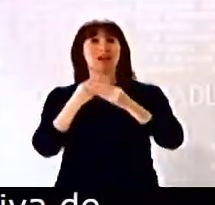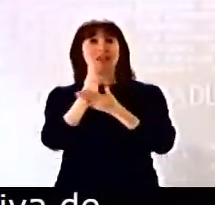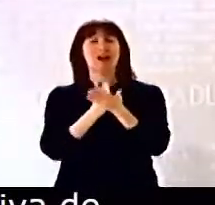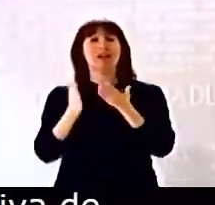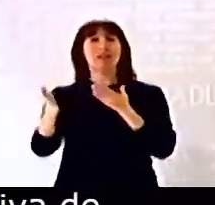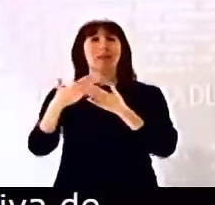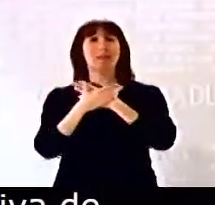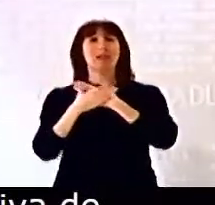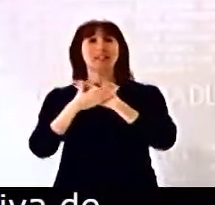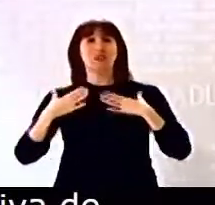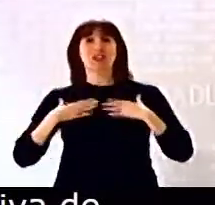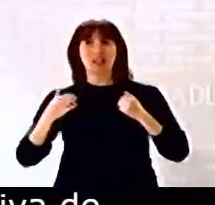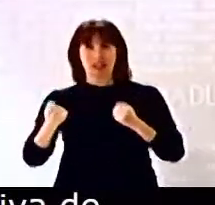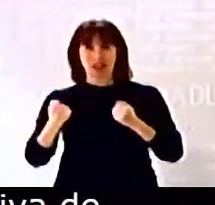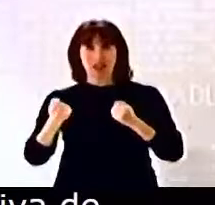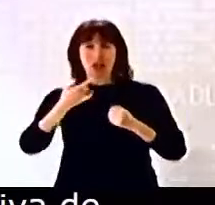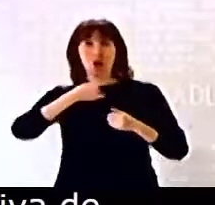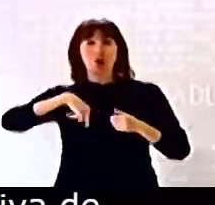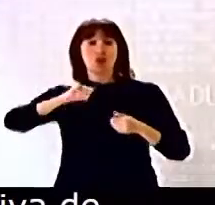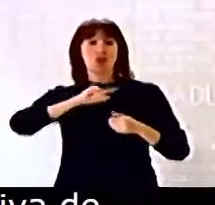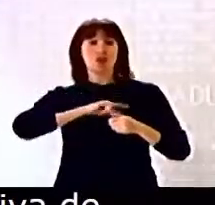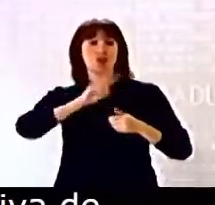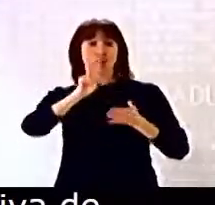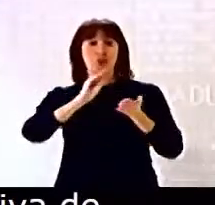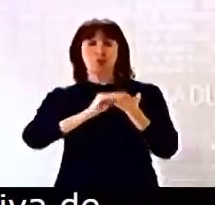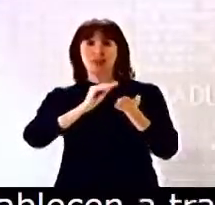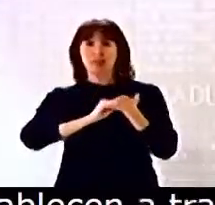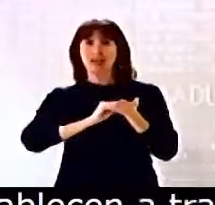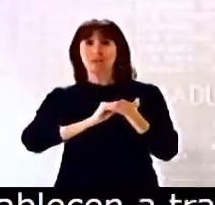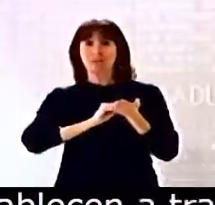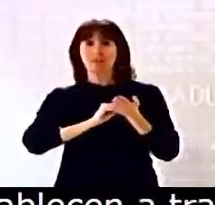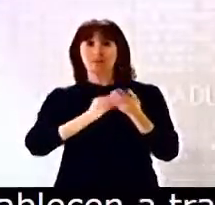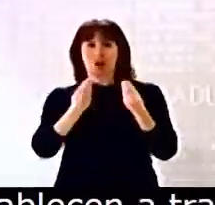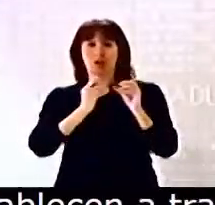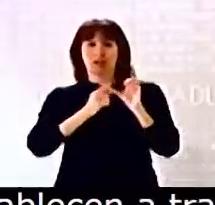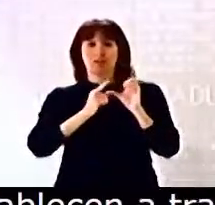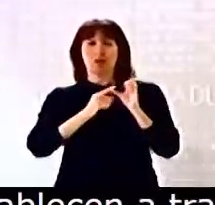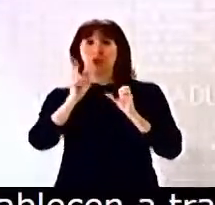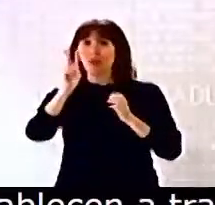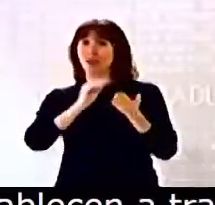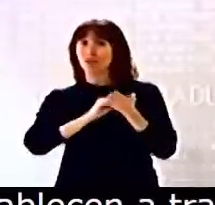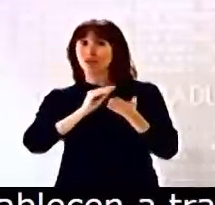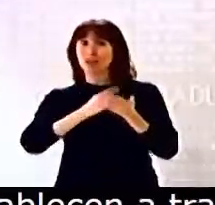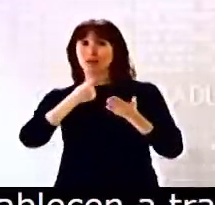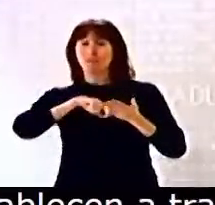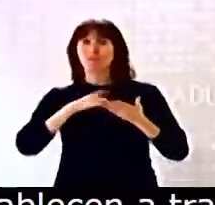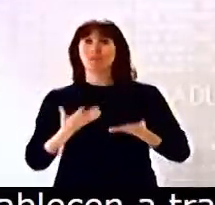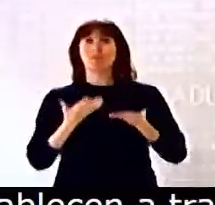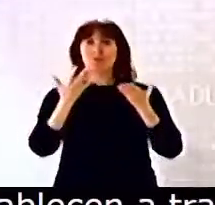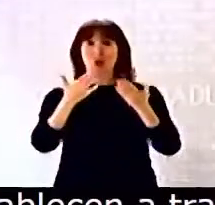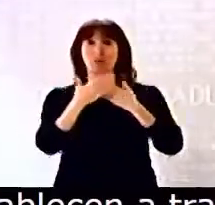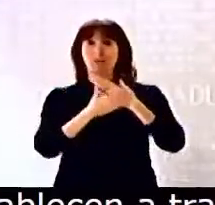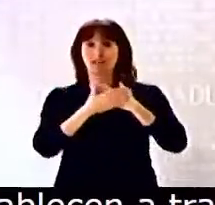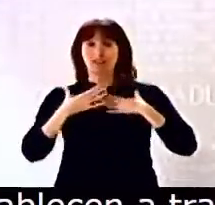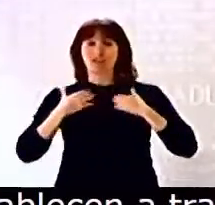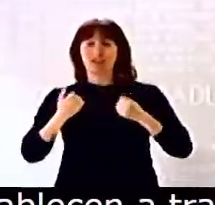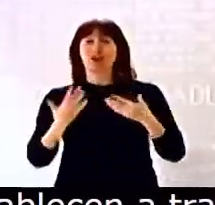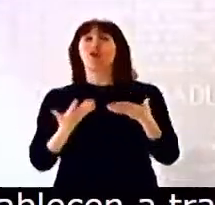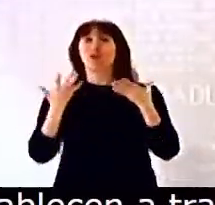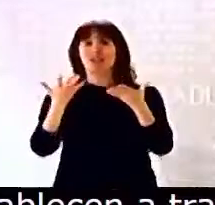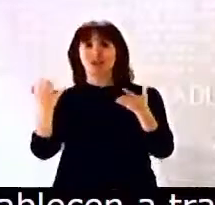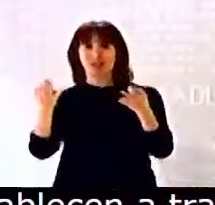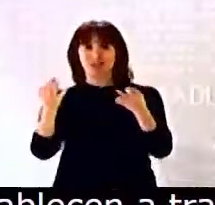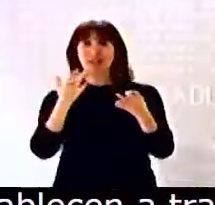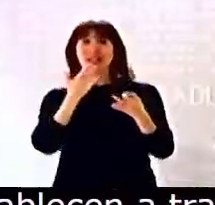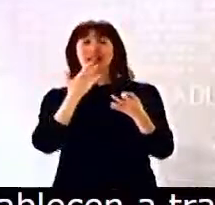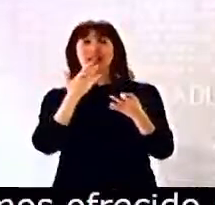Sanidad. Nosotros, en 2 ocasiones, desde la Junta de Extremadura, le hemos ofrecido al Ministerio de Sanidad que cuando